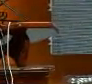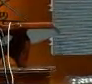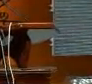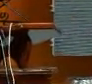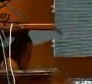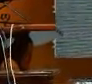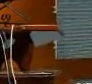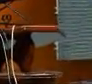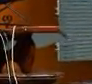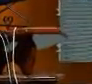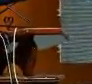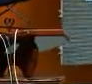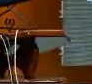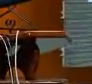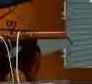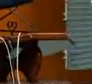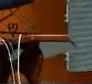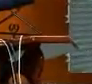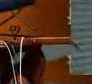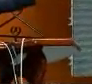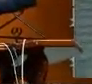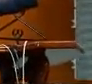desespero.